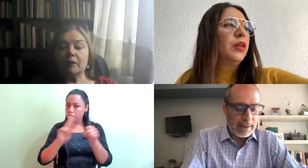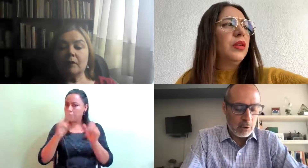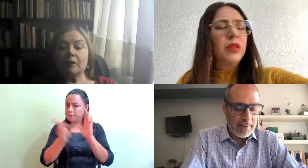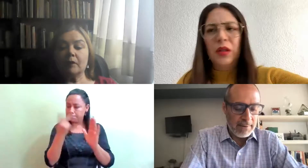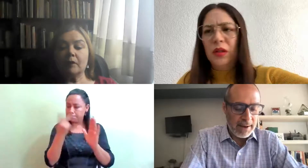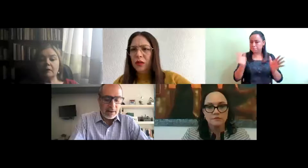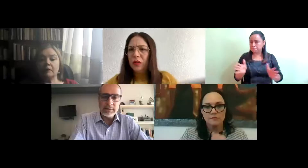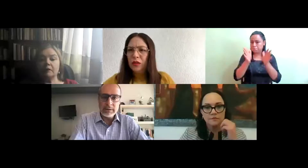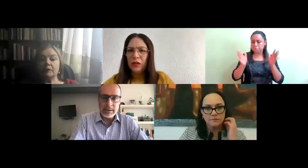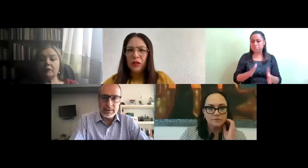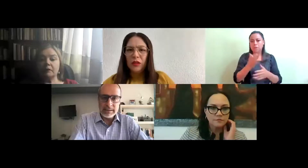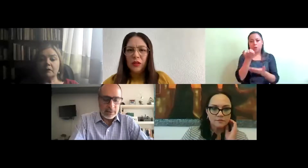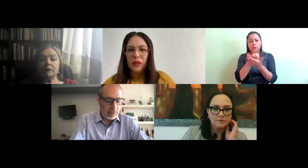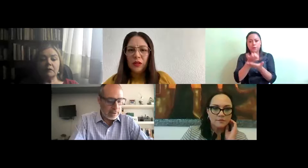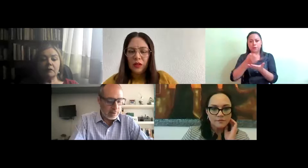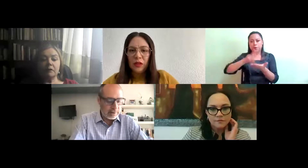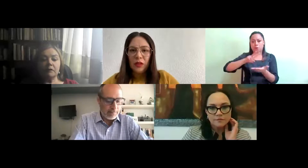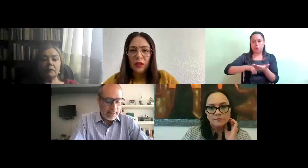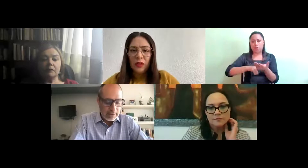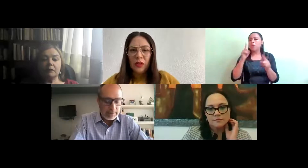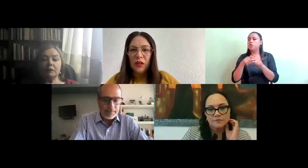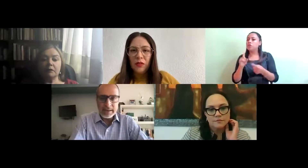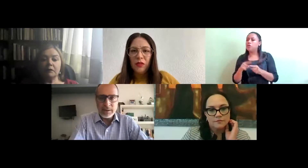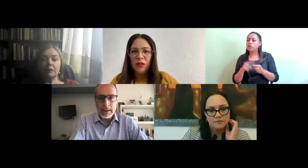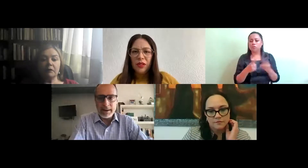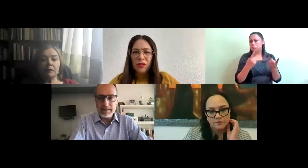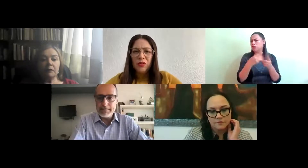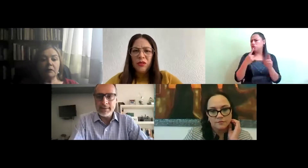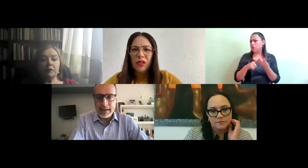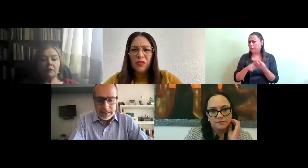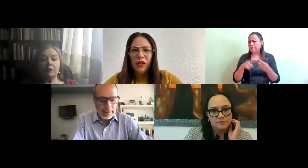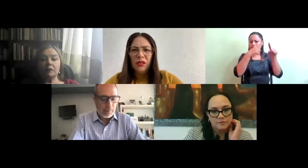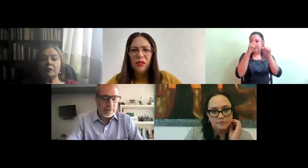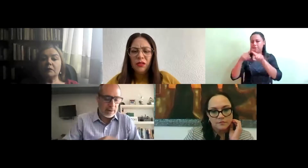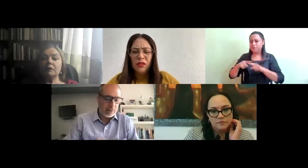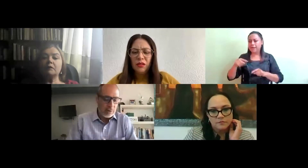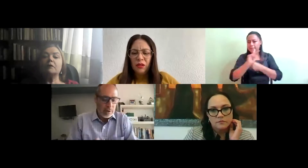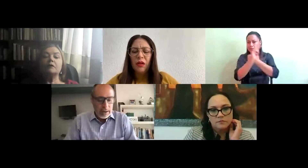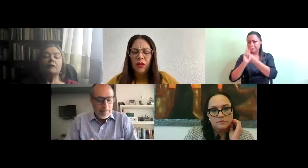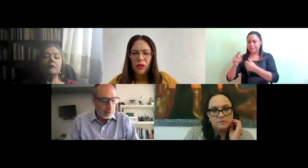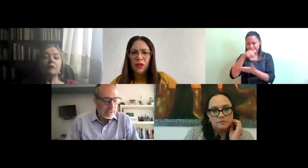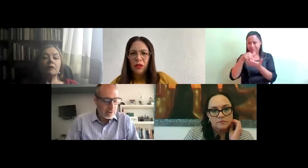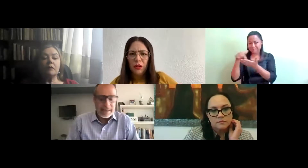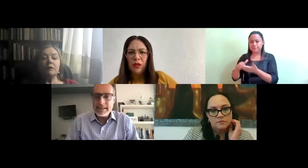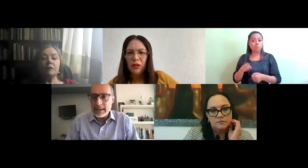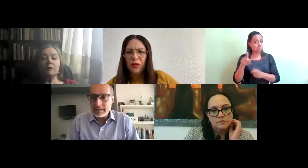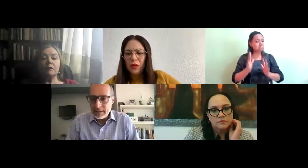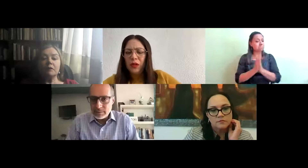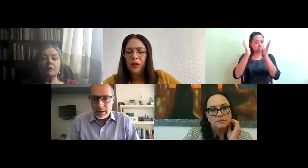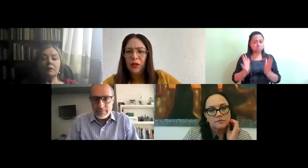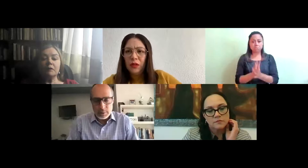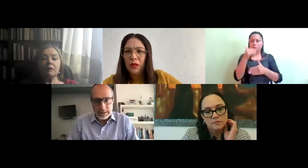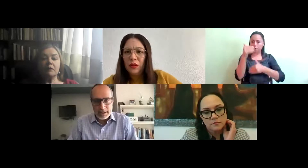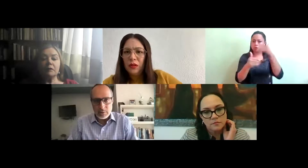de economía verde en distintos sectores del país. Ha sido una participante activa, por cierto, en procesos legislativos